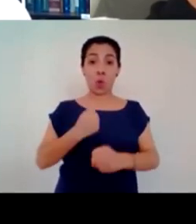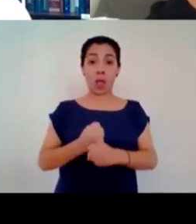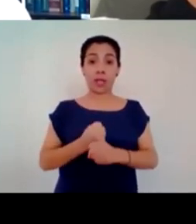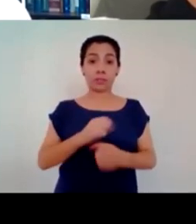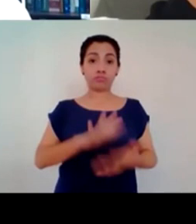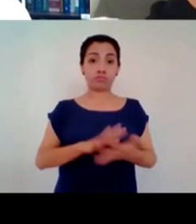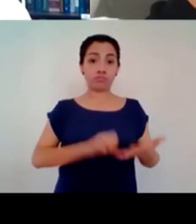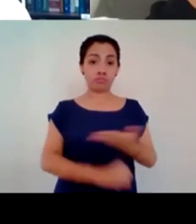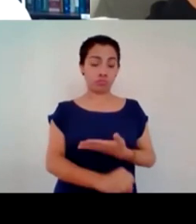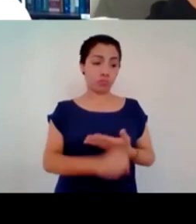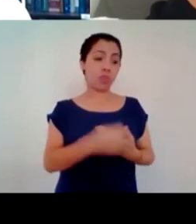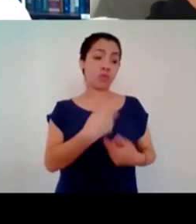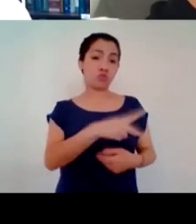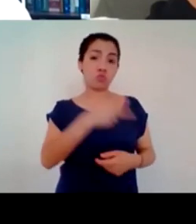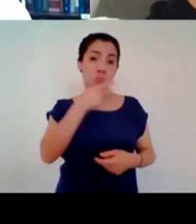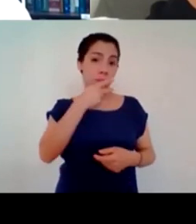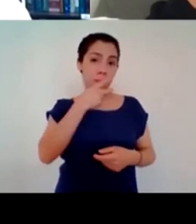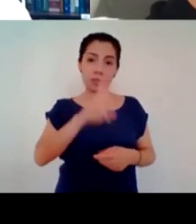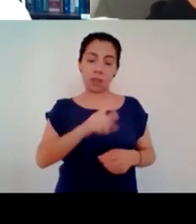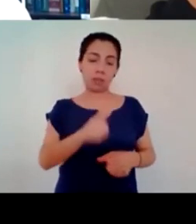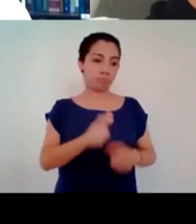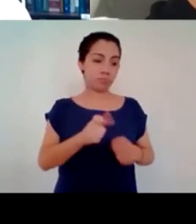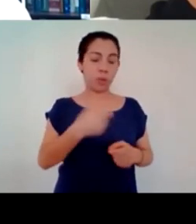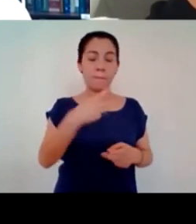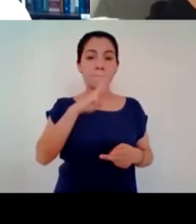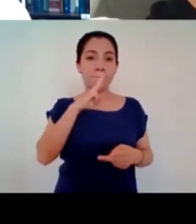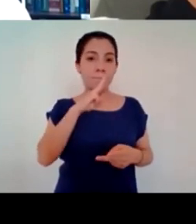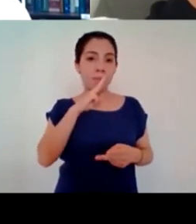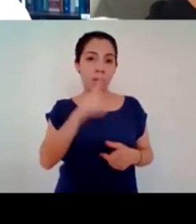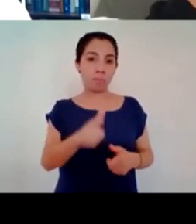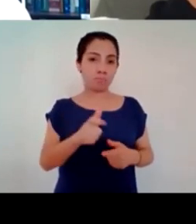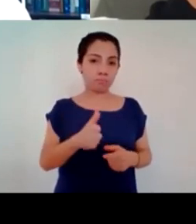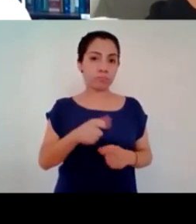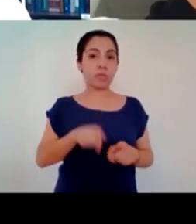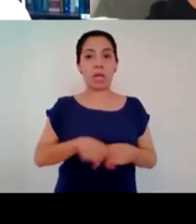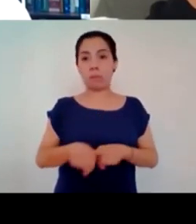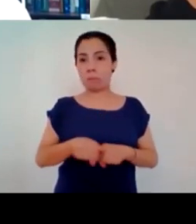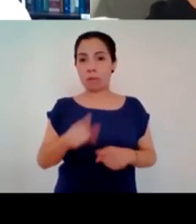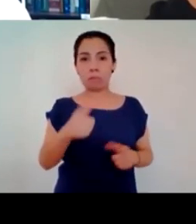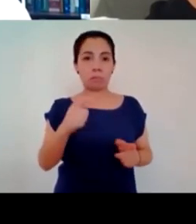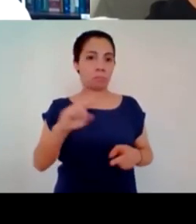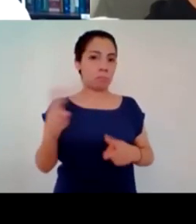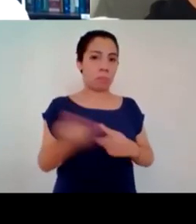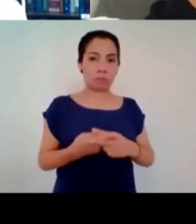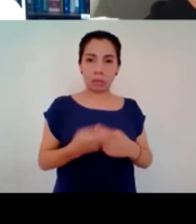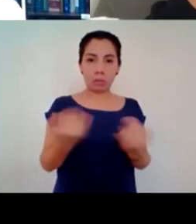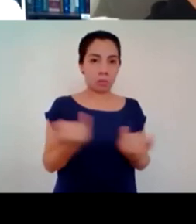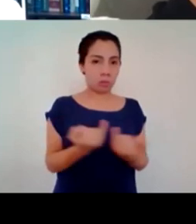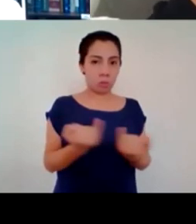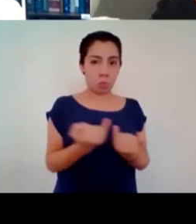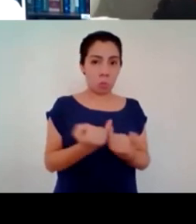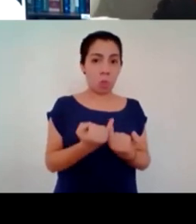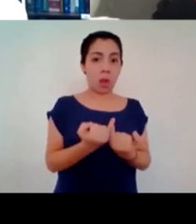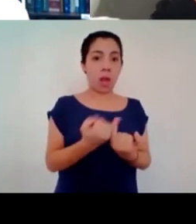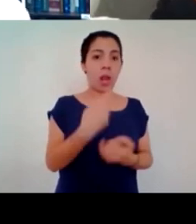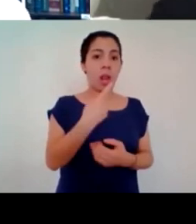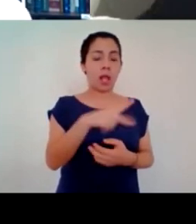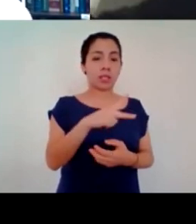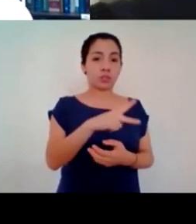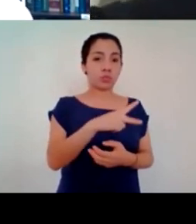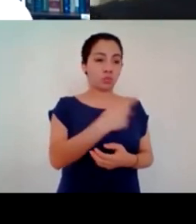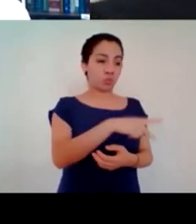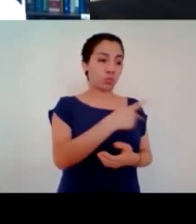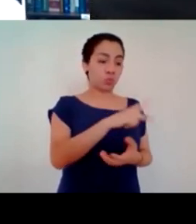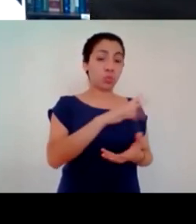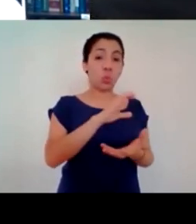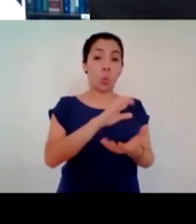su papá, le mataron a su mamá, le mataron a un hermano, le mataron a la prima. A la esposa la tenemos escondida con dos de sus